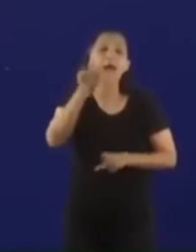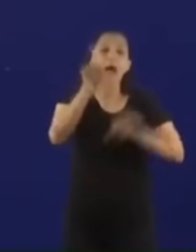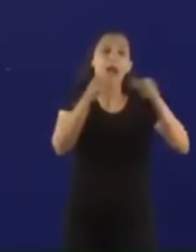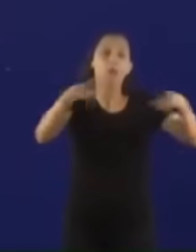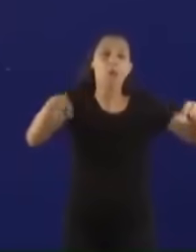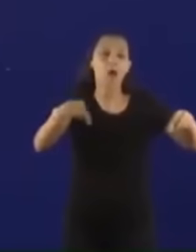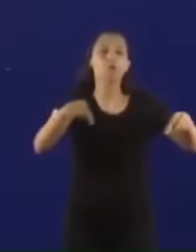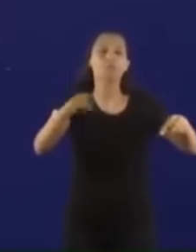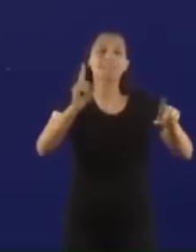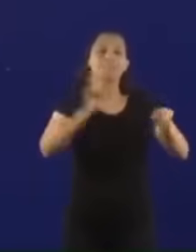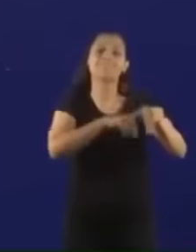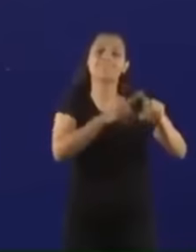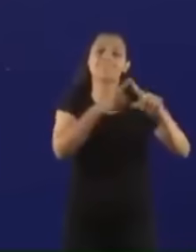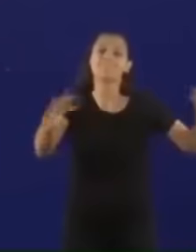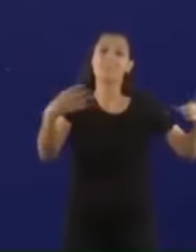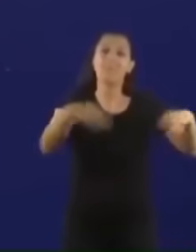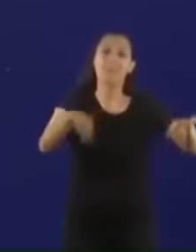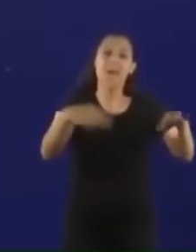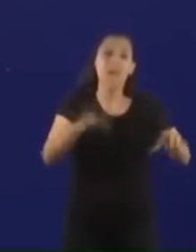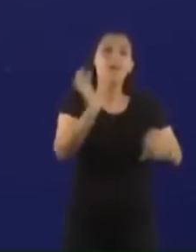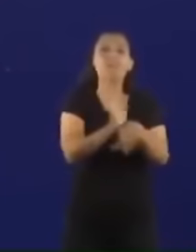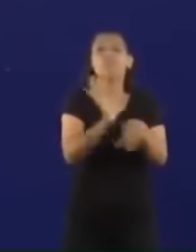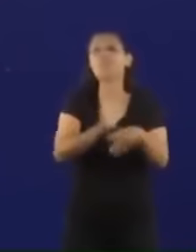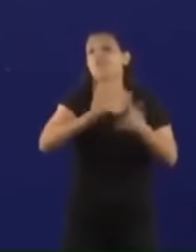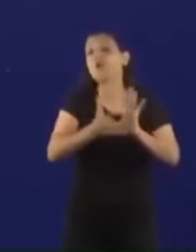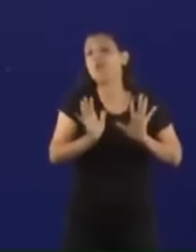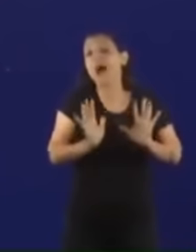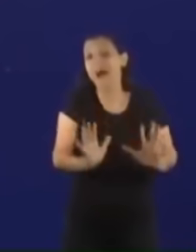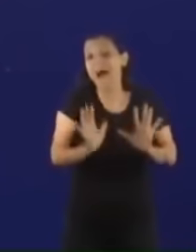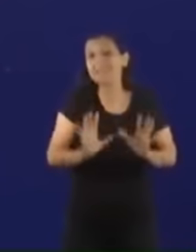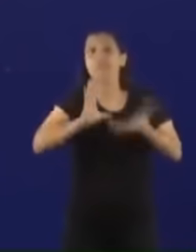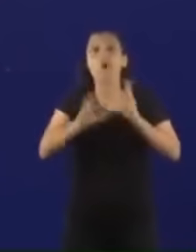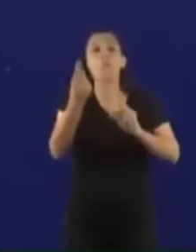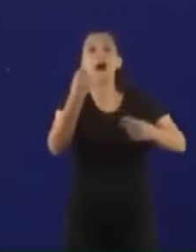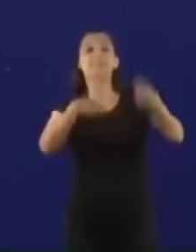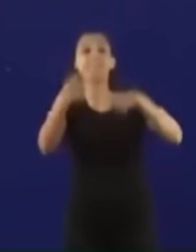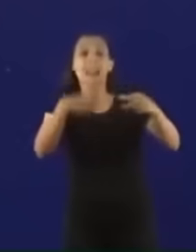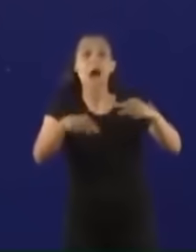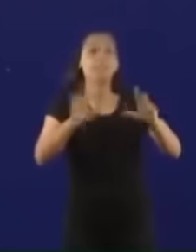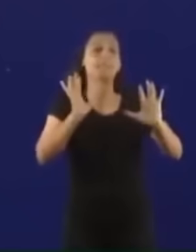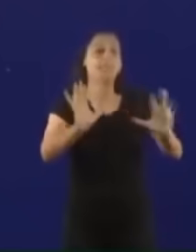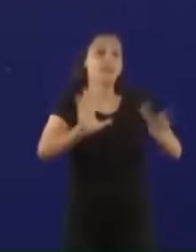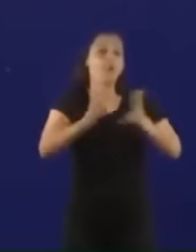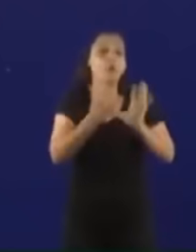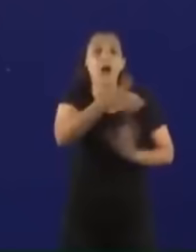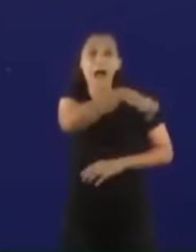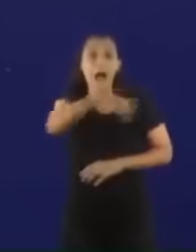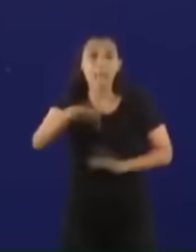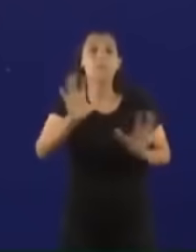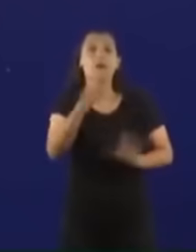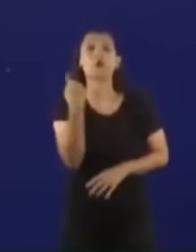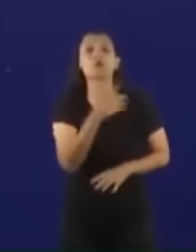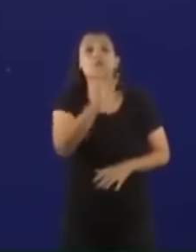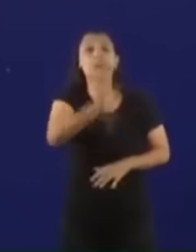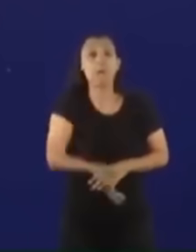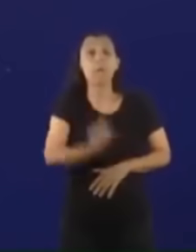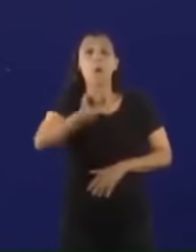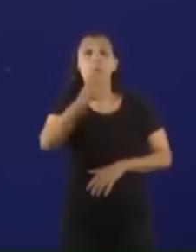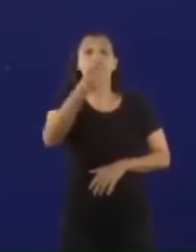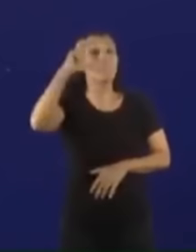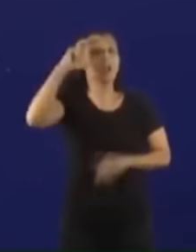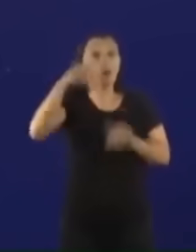algún tiempo más por la propia dinámica y por las cuestiones netamente operativas, pero entendemos que a partir del 1 de